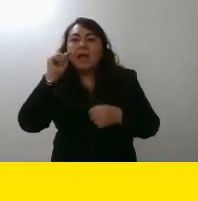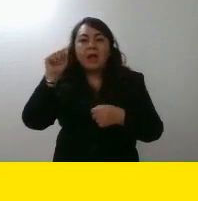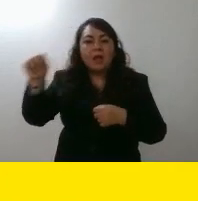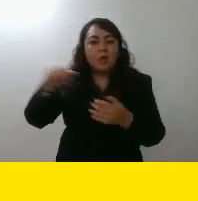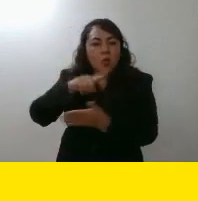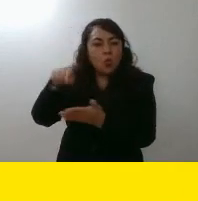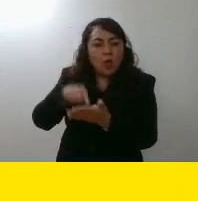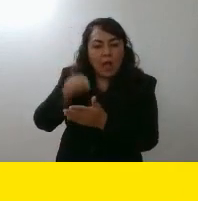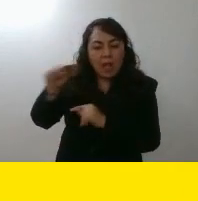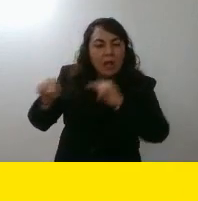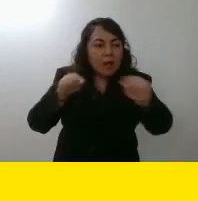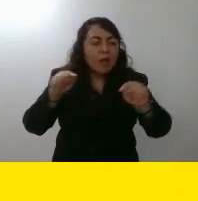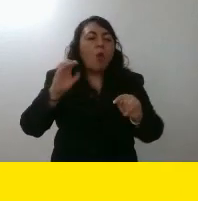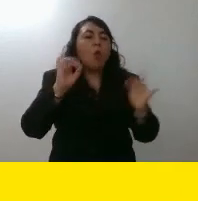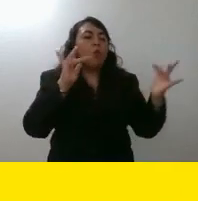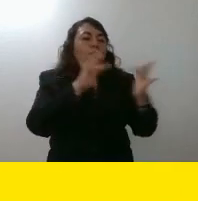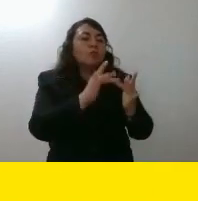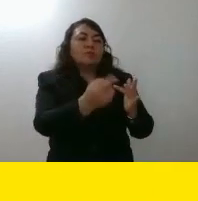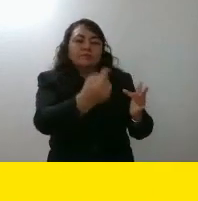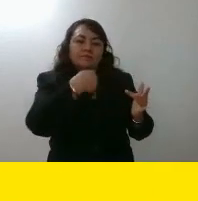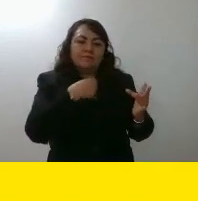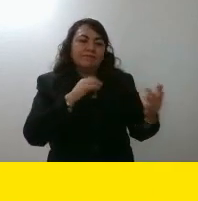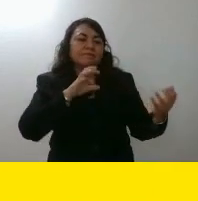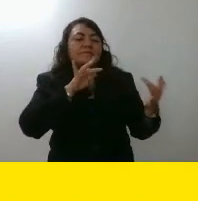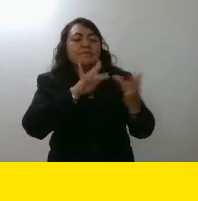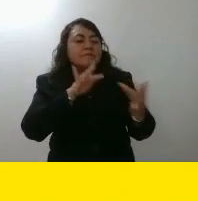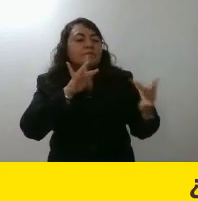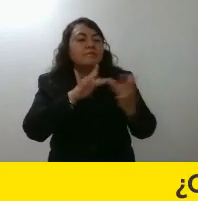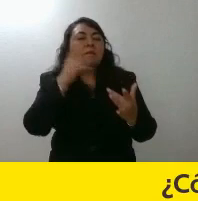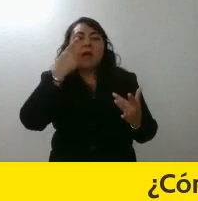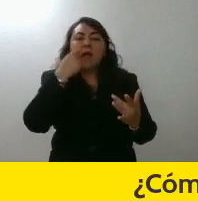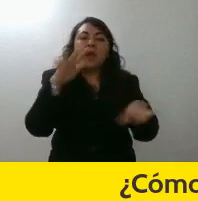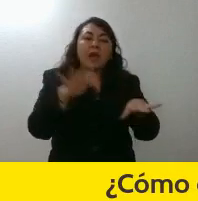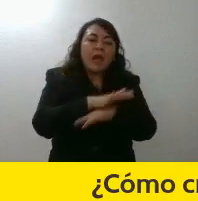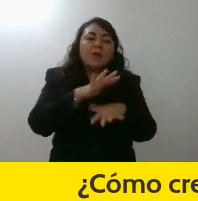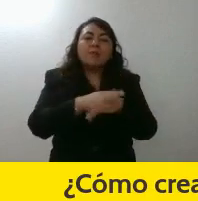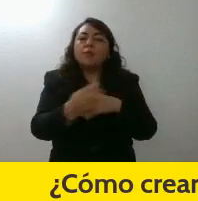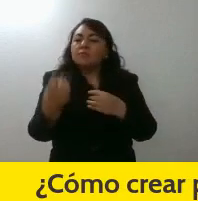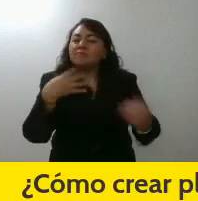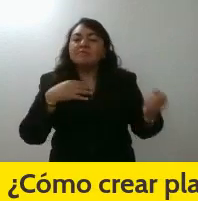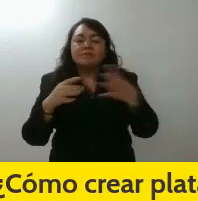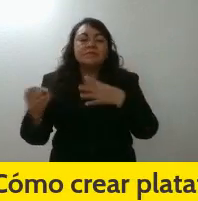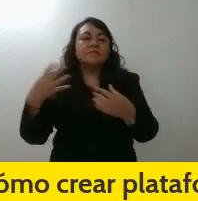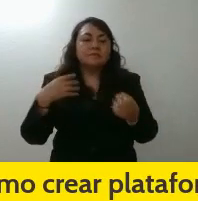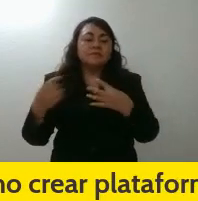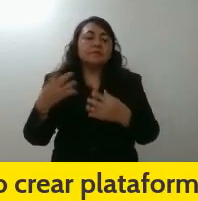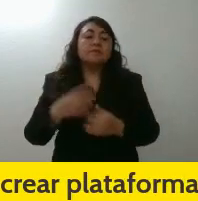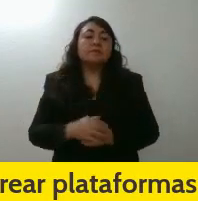o contactarse con nosotros para pedir algún cambio, etc.